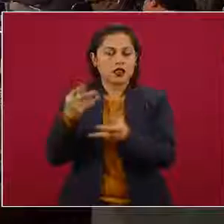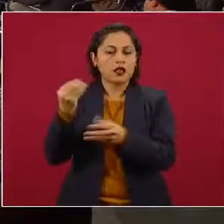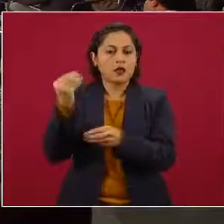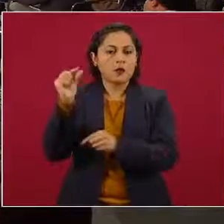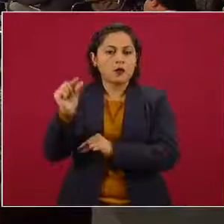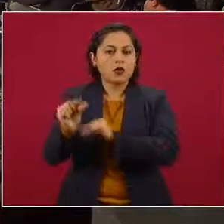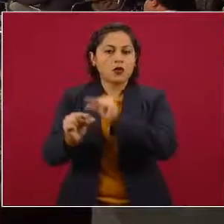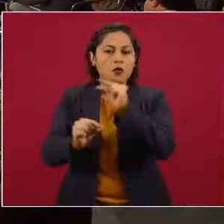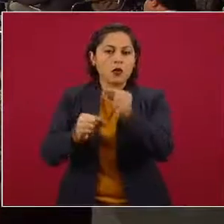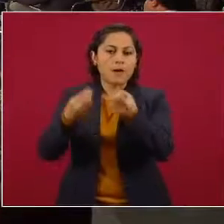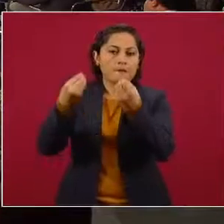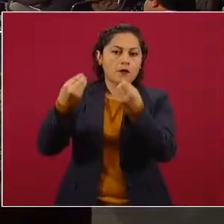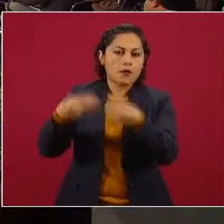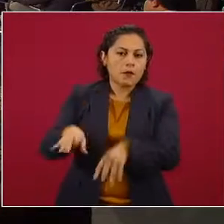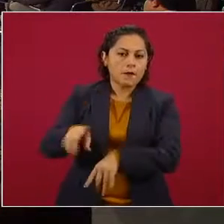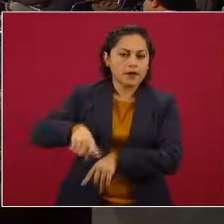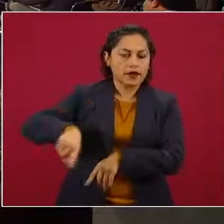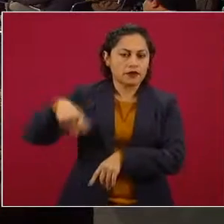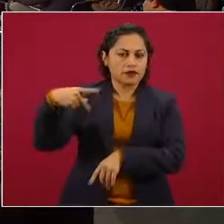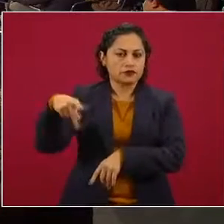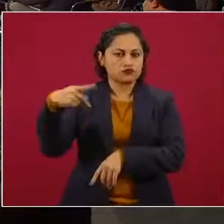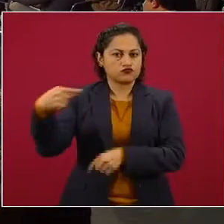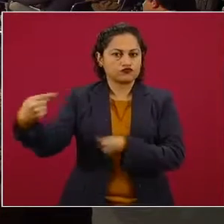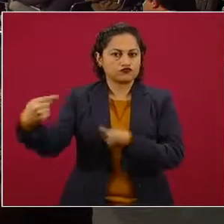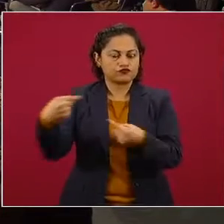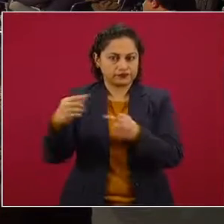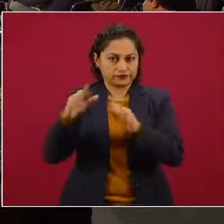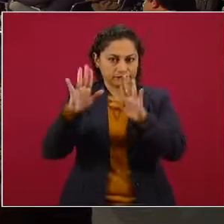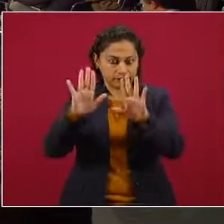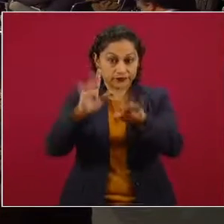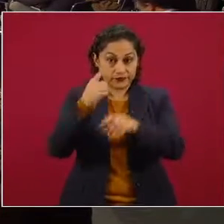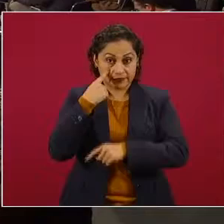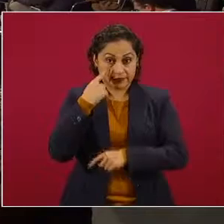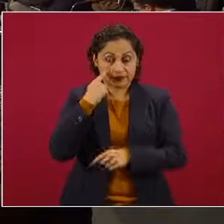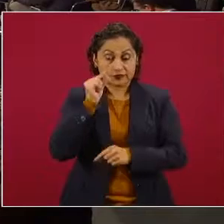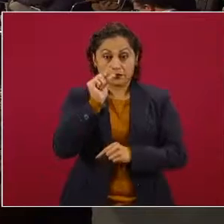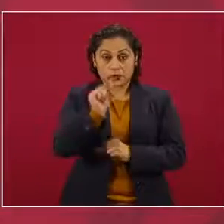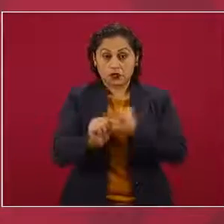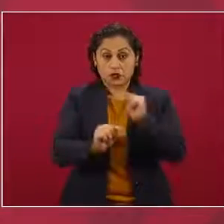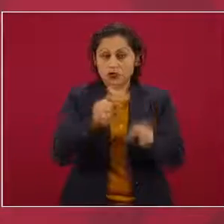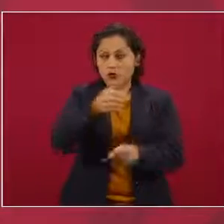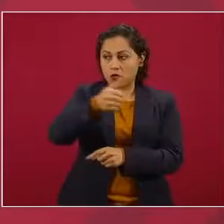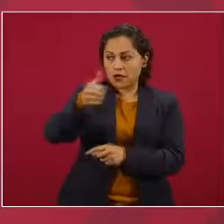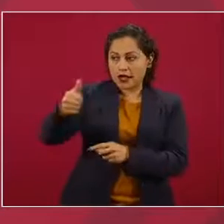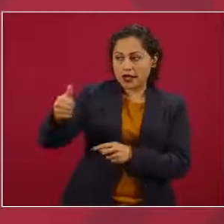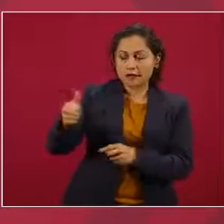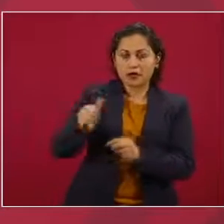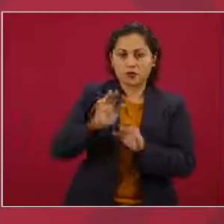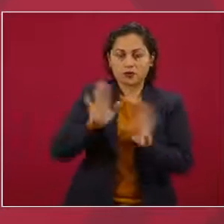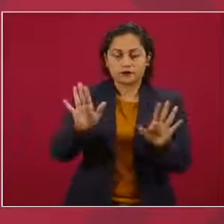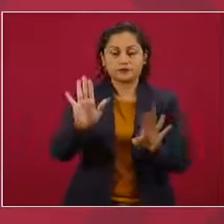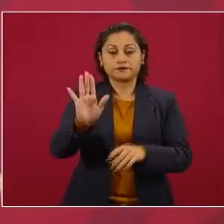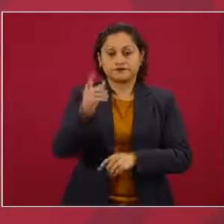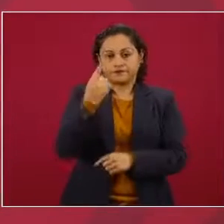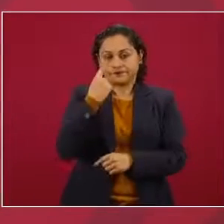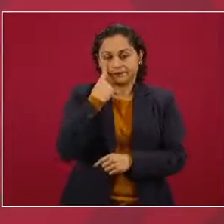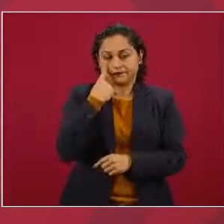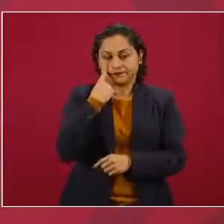se va poniendo a cada quien en su lugar, sino por convicción, porque